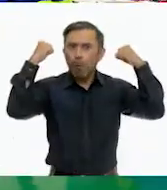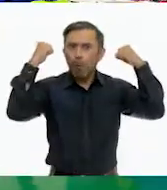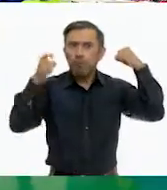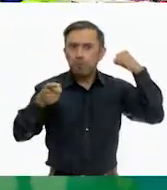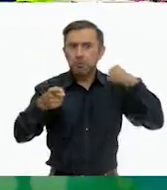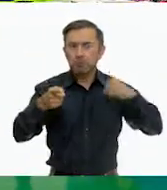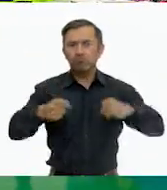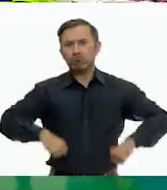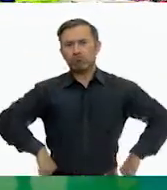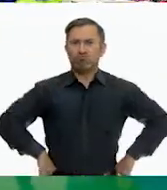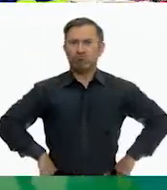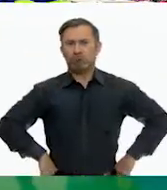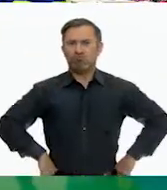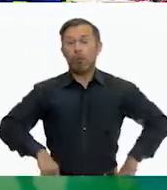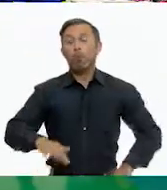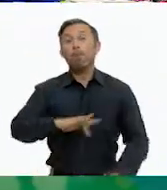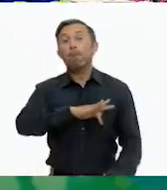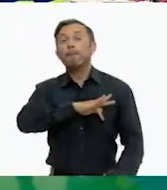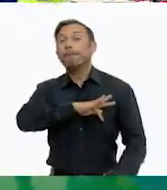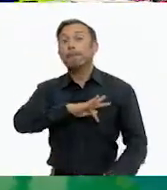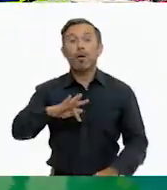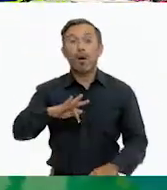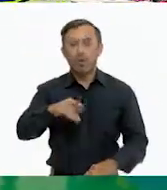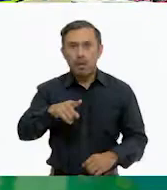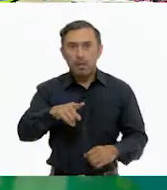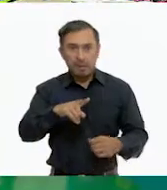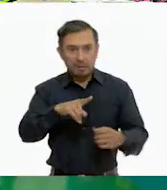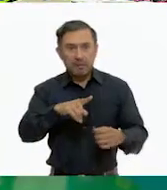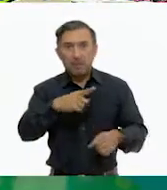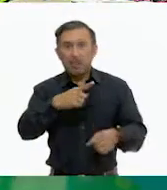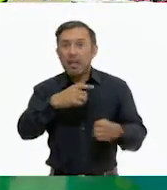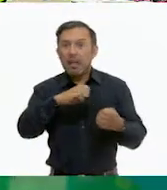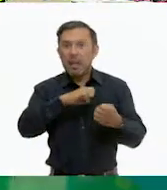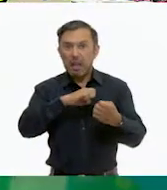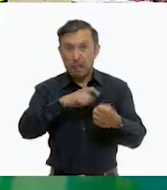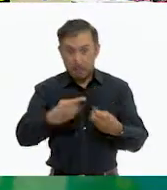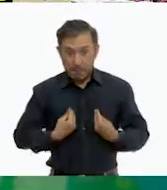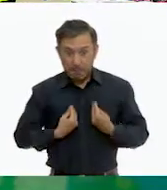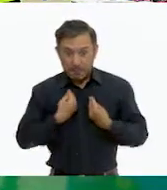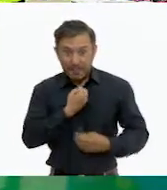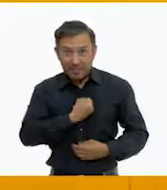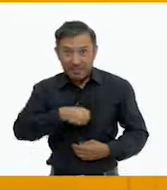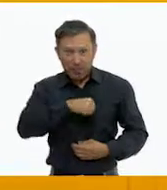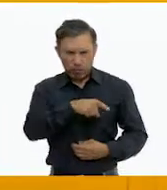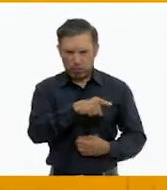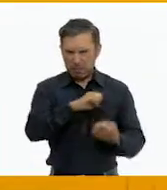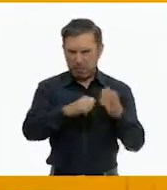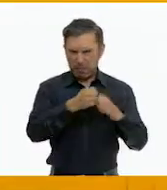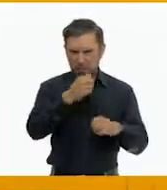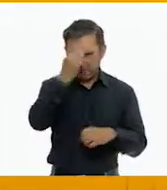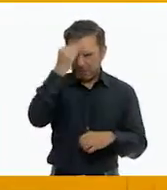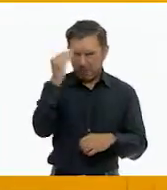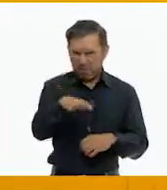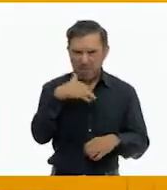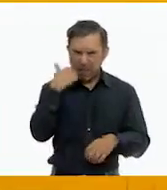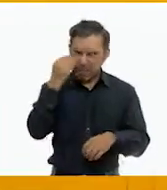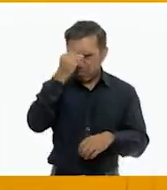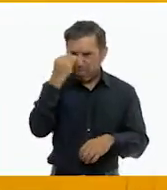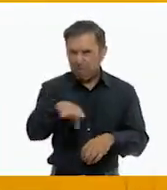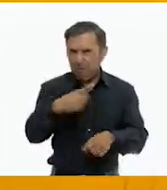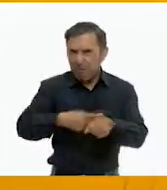de combatir a los enemigos de la vida saludable. Por ejemplo,